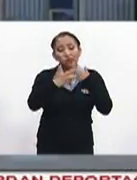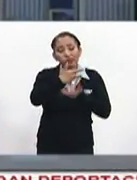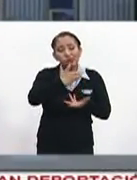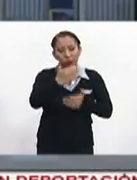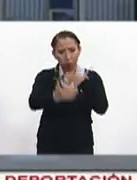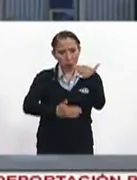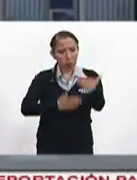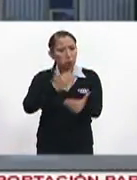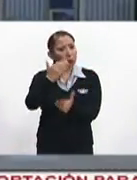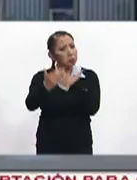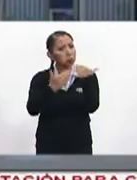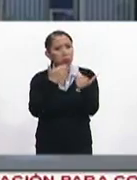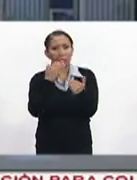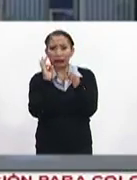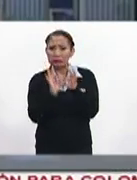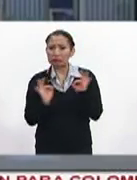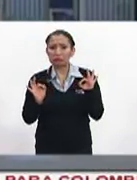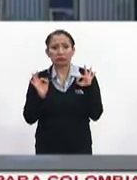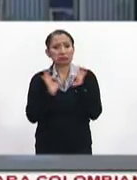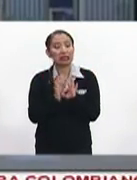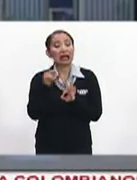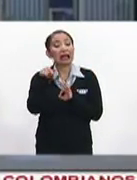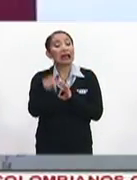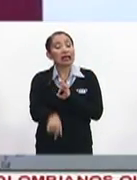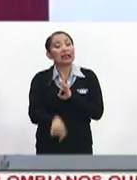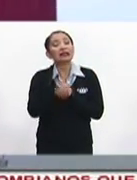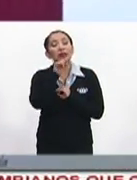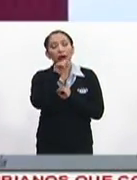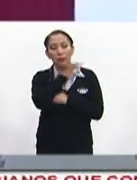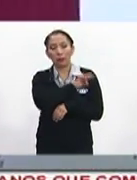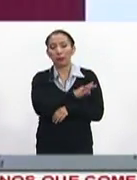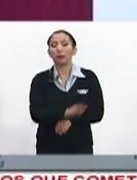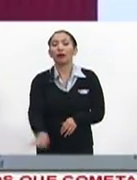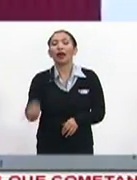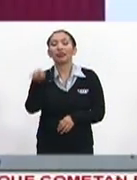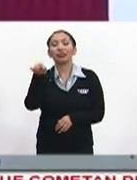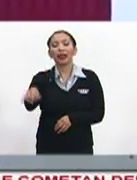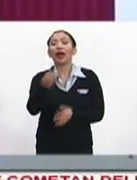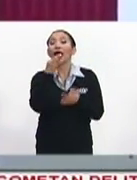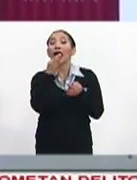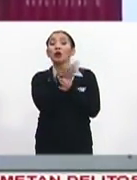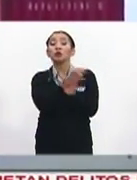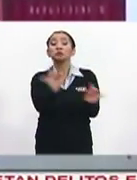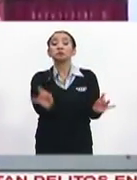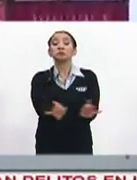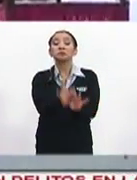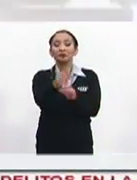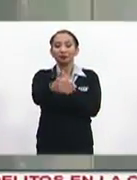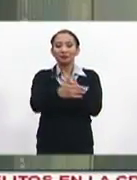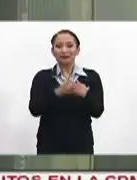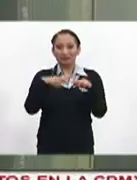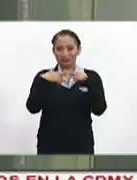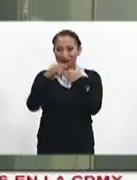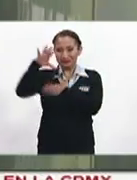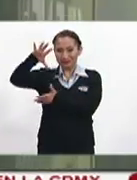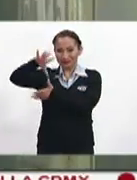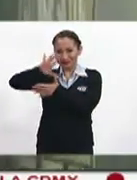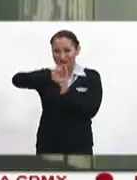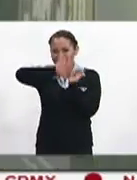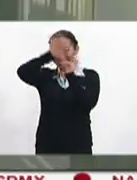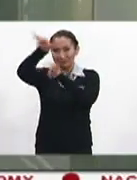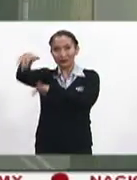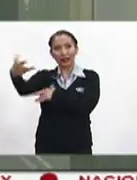negociaciones avanzan de manera significativa y que incluso se podría dar un anuncio en la Cumbre de las Américas que se